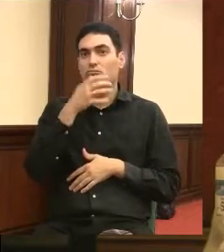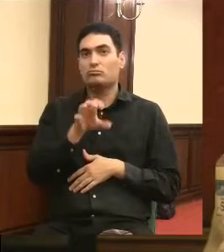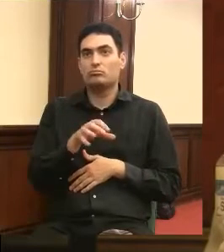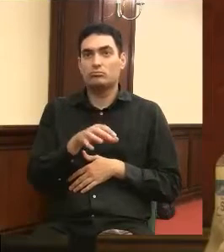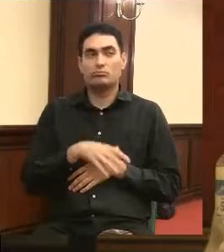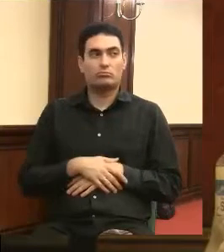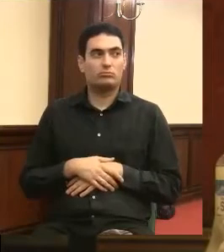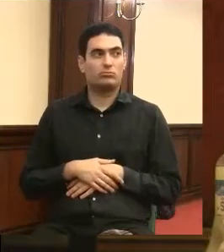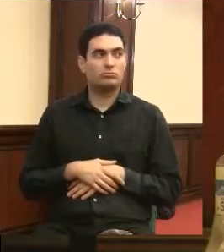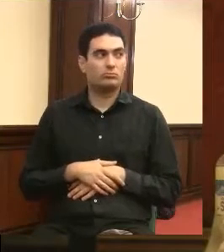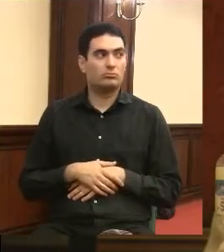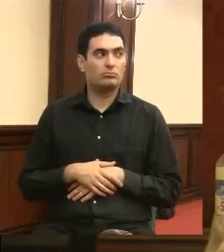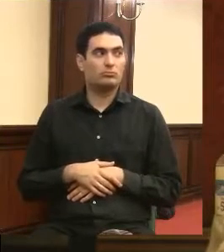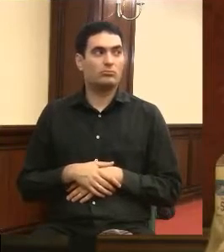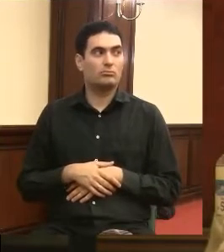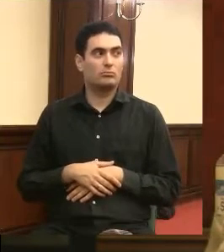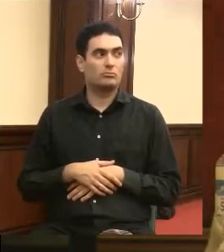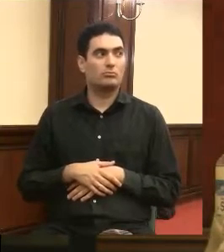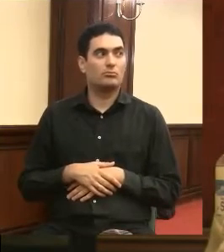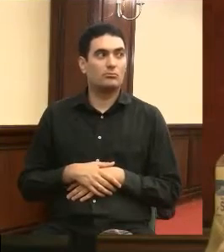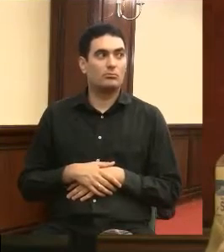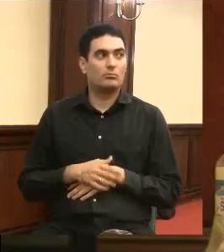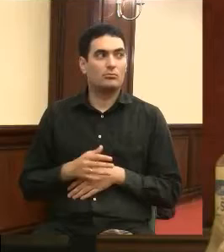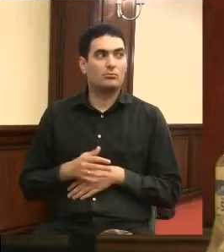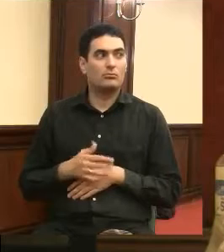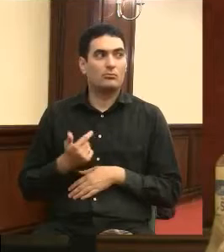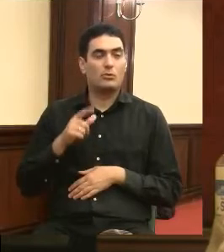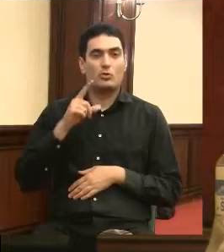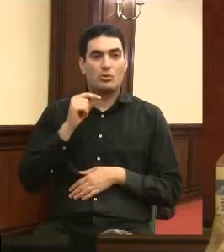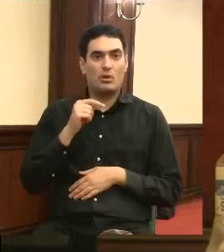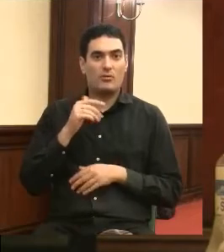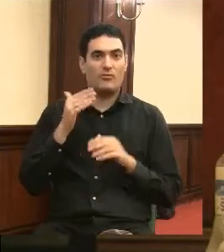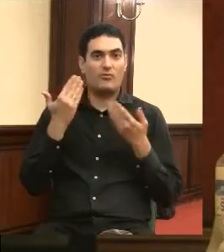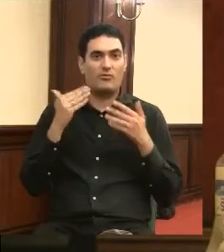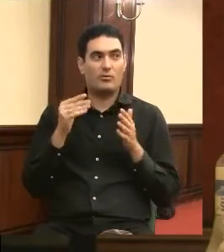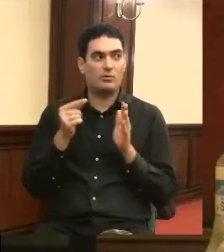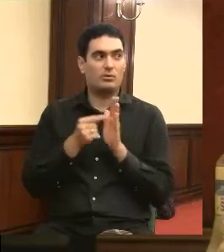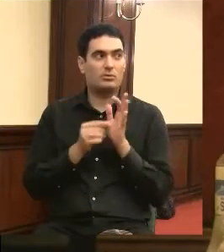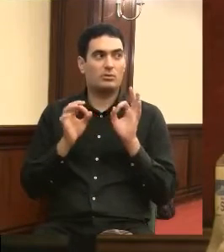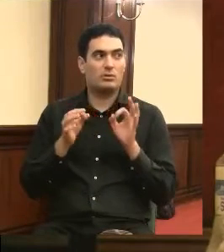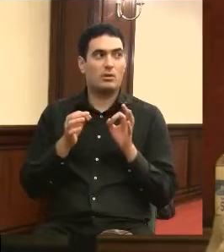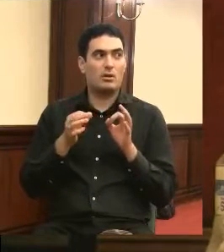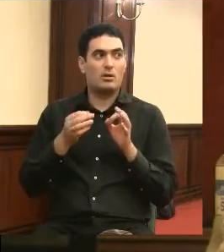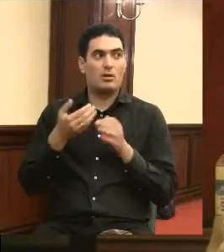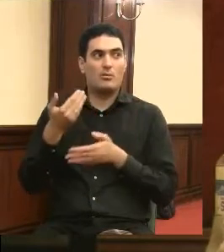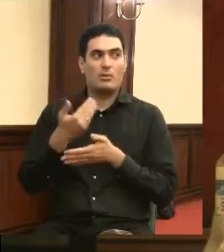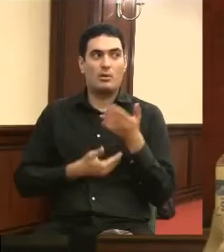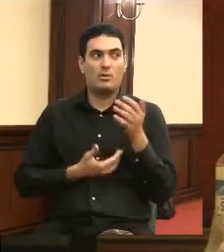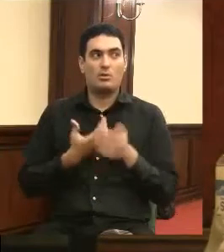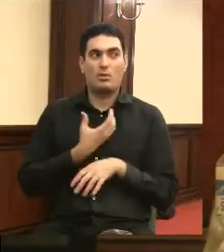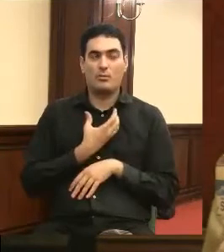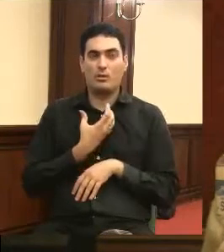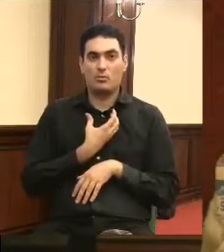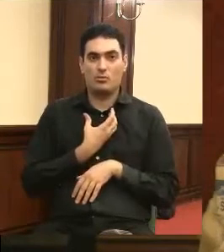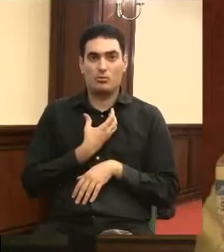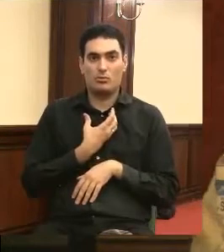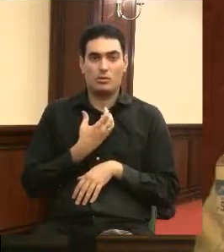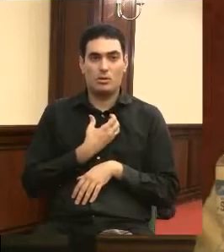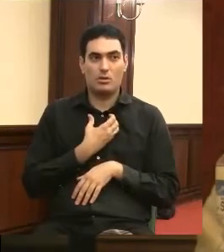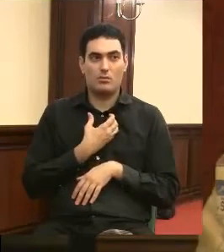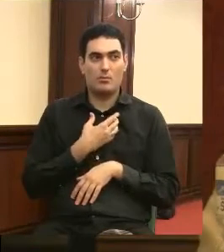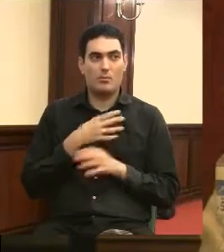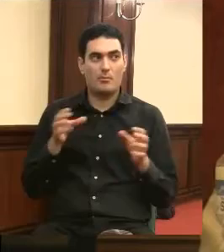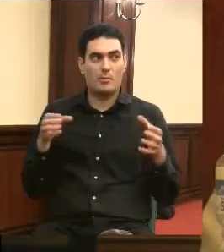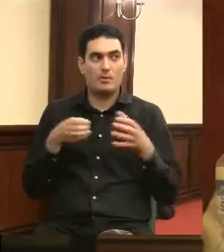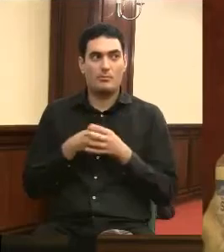difundirá en redes sociales municipales, Twitter y Facebook, y en la nota de prensa que el Ayuntamiento emita del